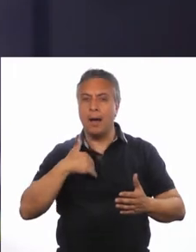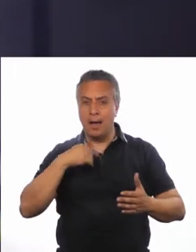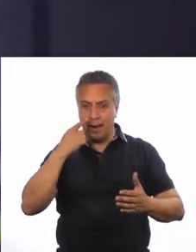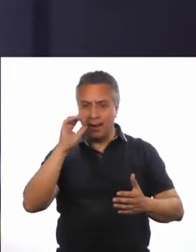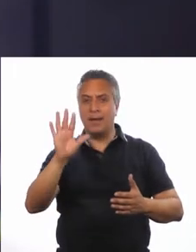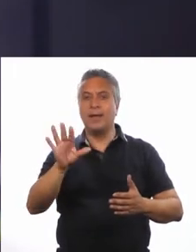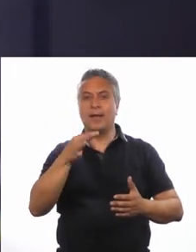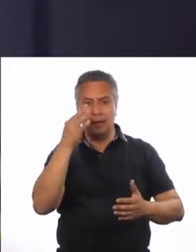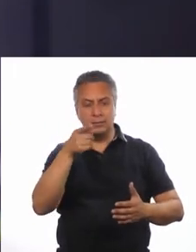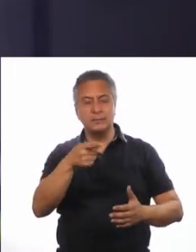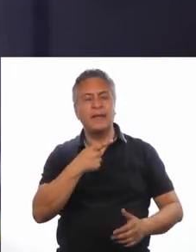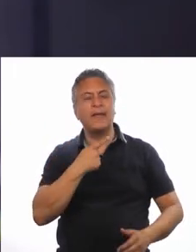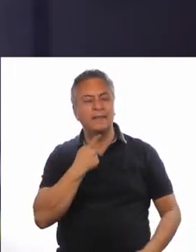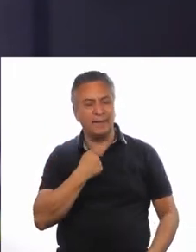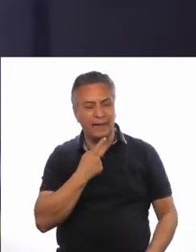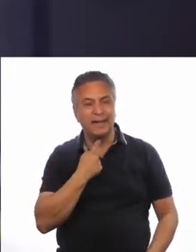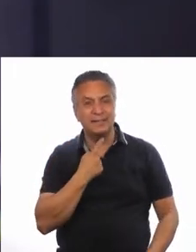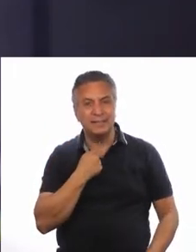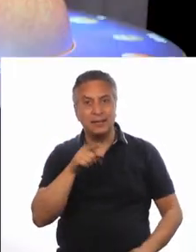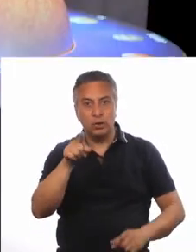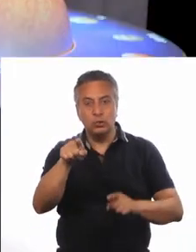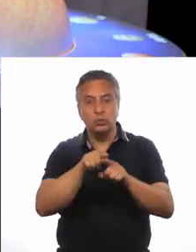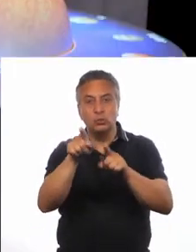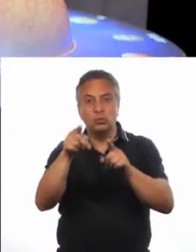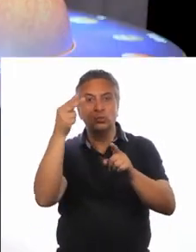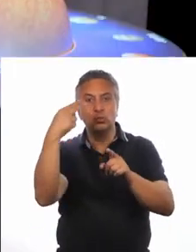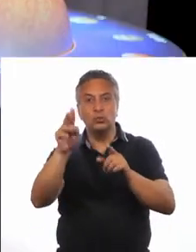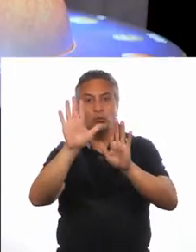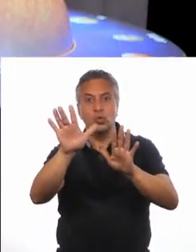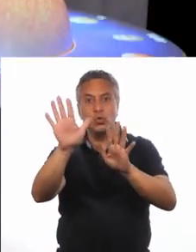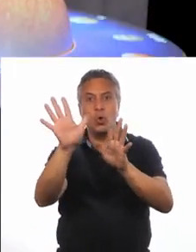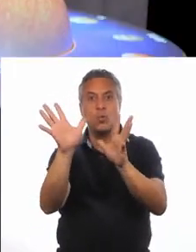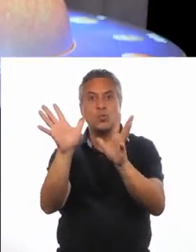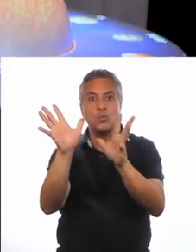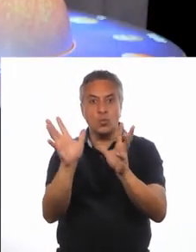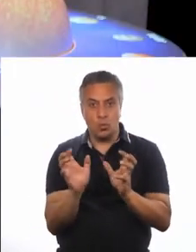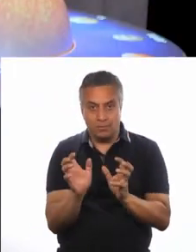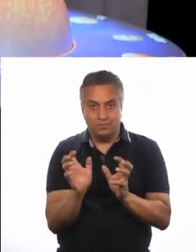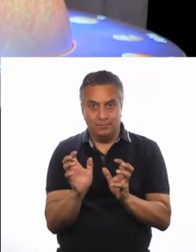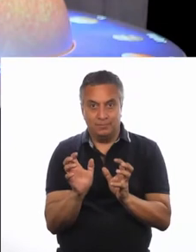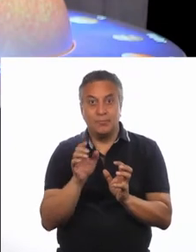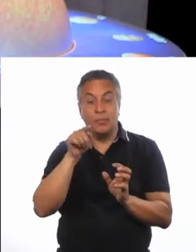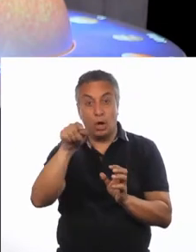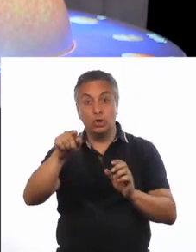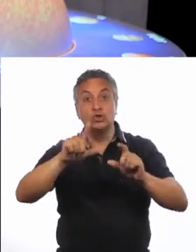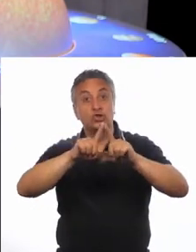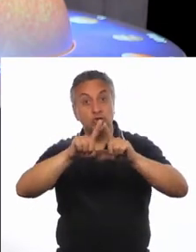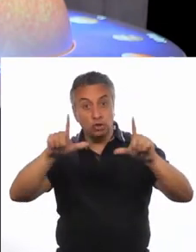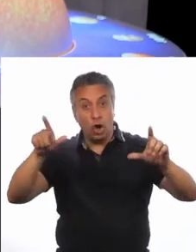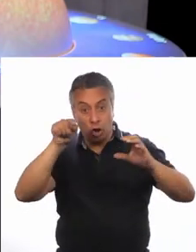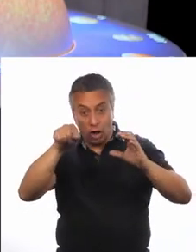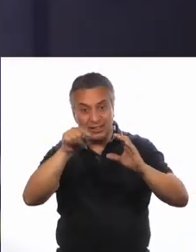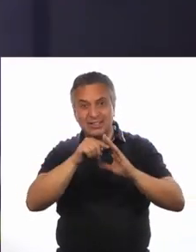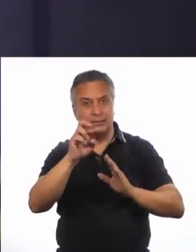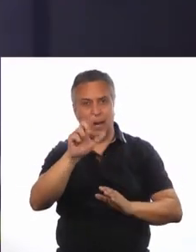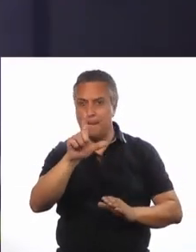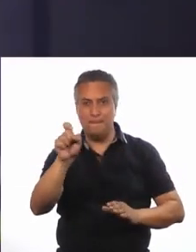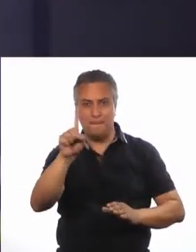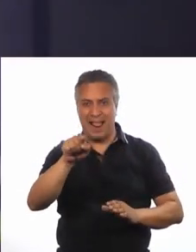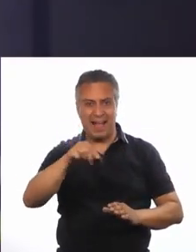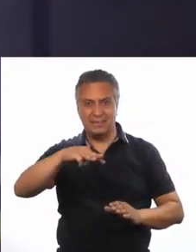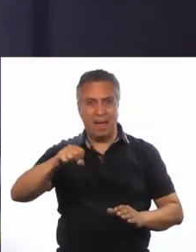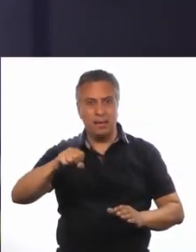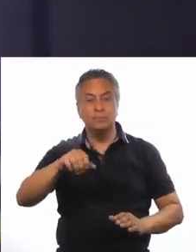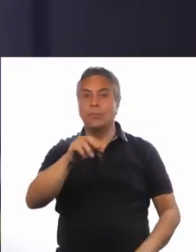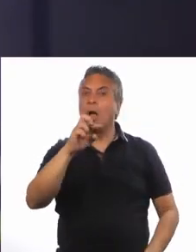sumamente interesante su magnetismo ya dijimos que nuestro sol es una esfera de plasma el plasma